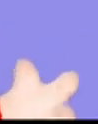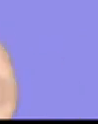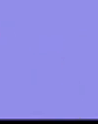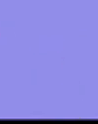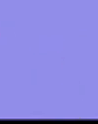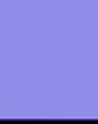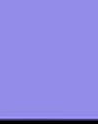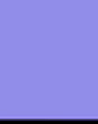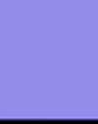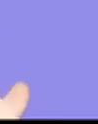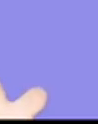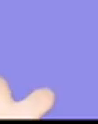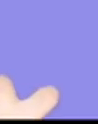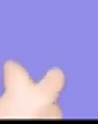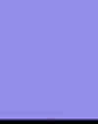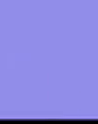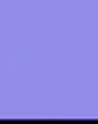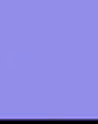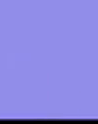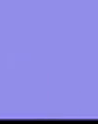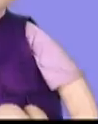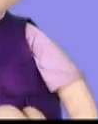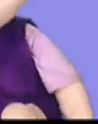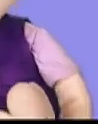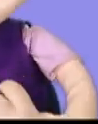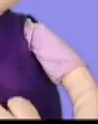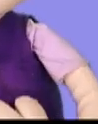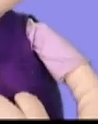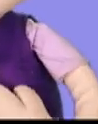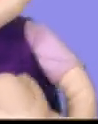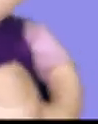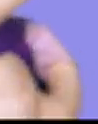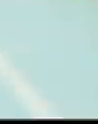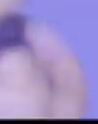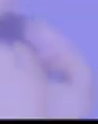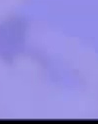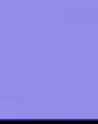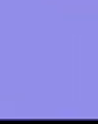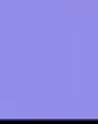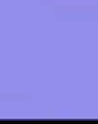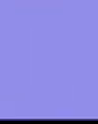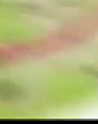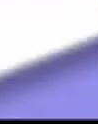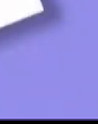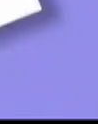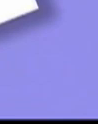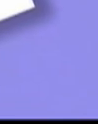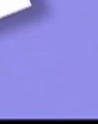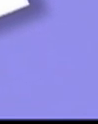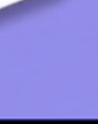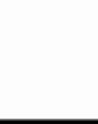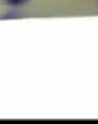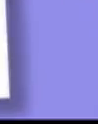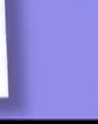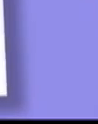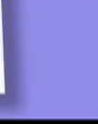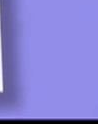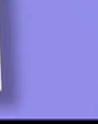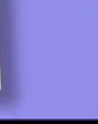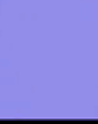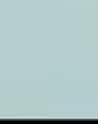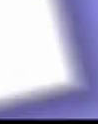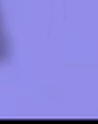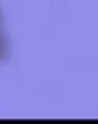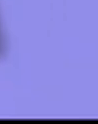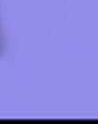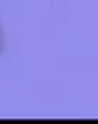y con todo lo que te hace ser único e irrepetible así es aunque tenemos rasgos y gustos similares a otros como el color del